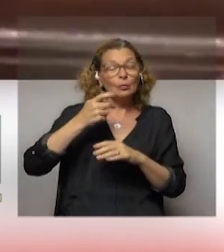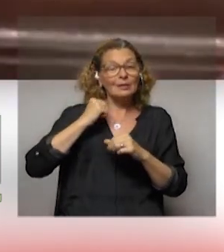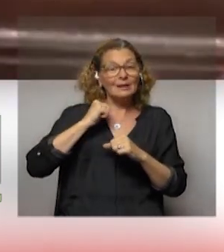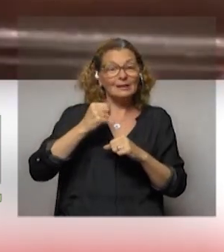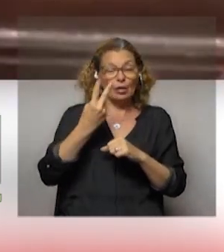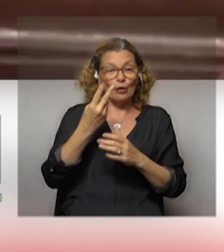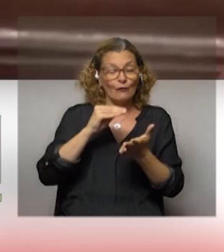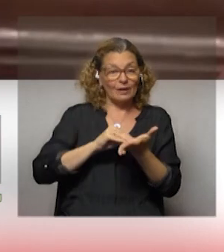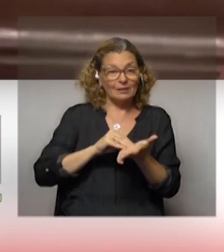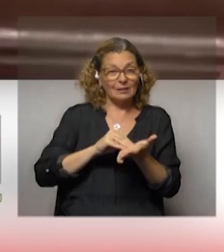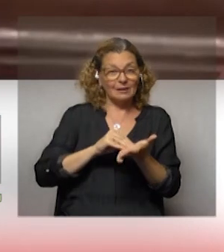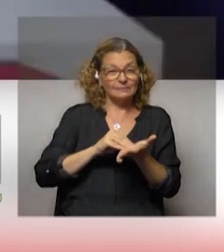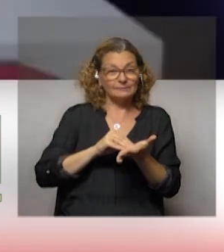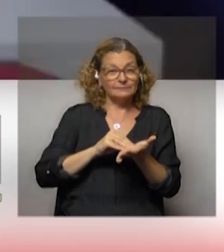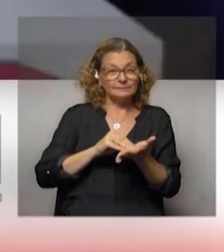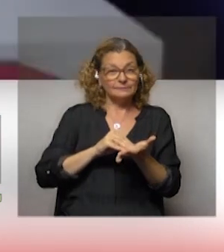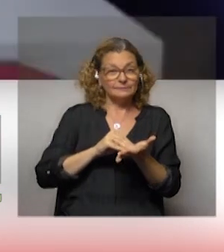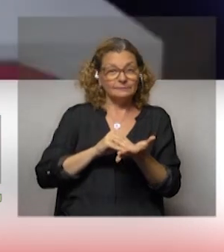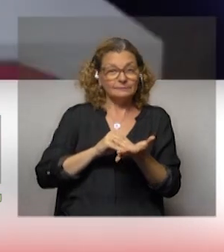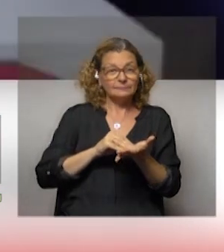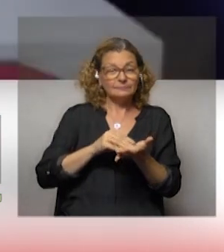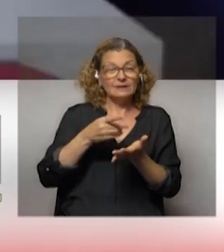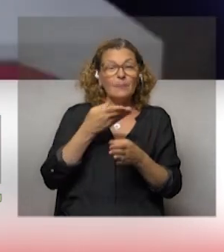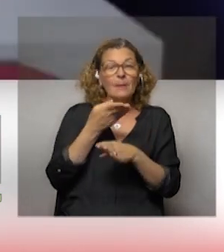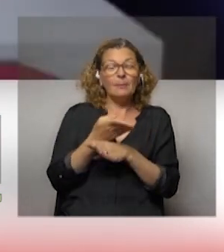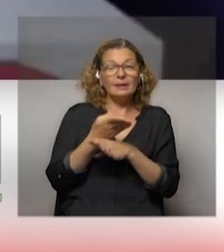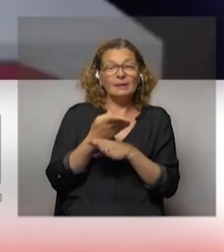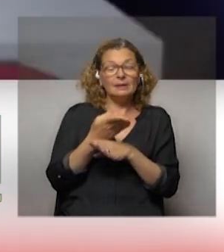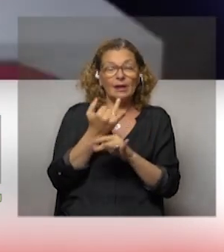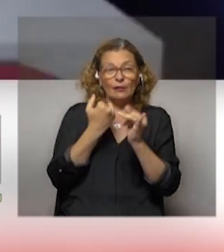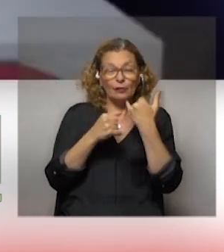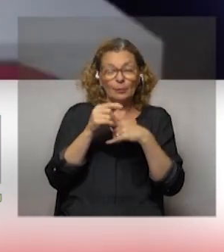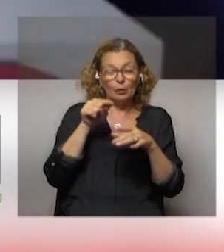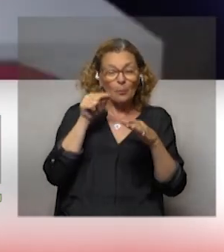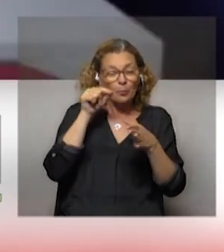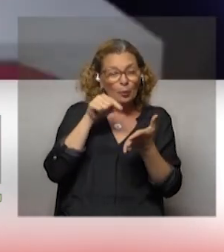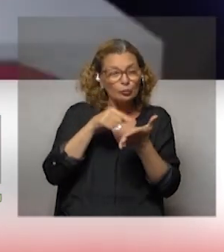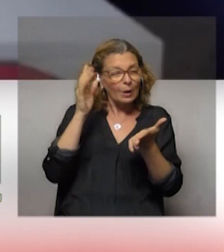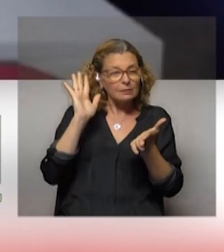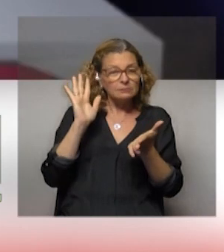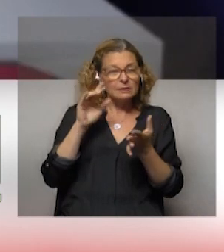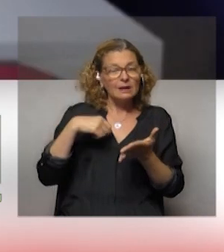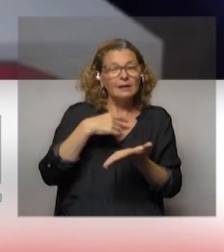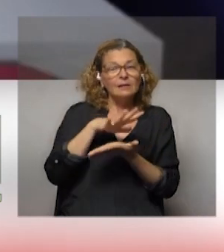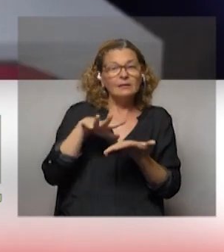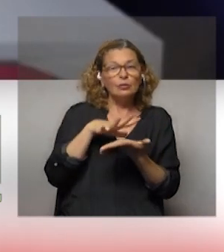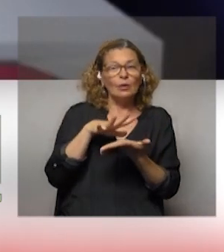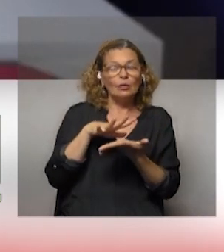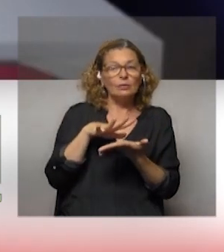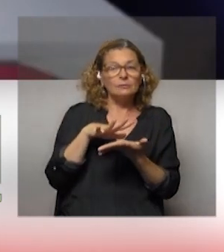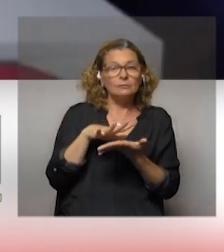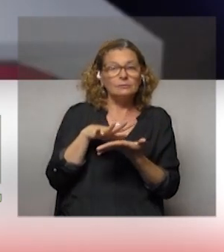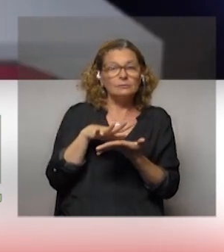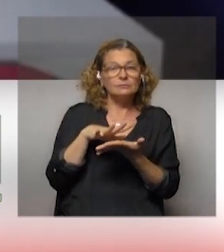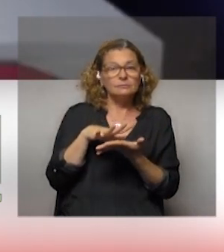esas dos oportunidades él me solicita esa información puntual de la situación de